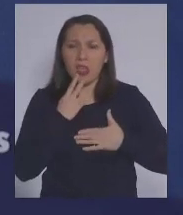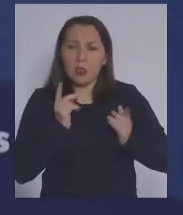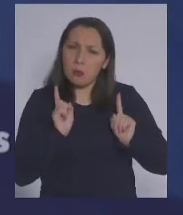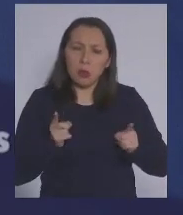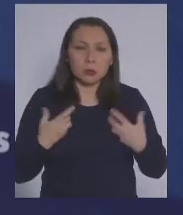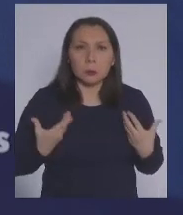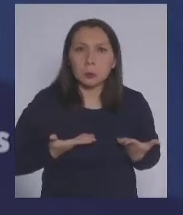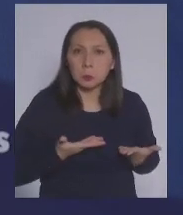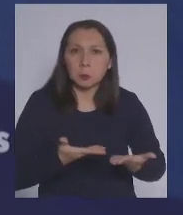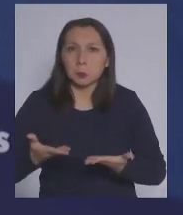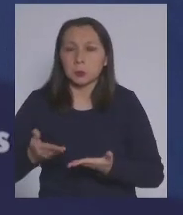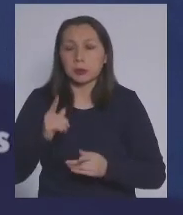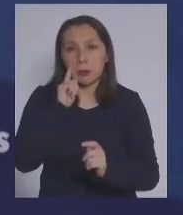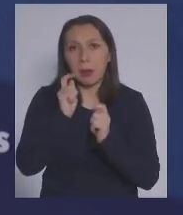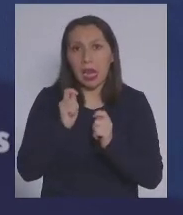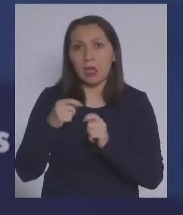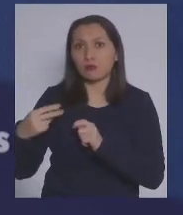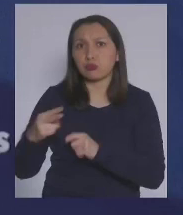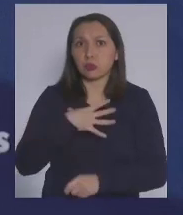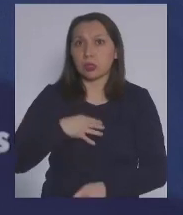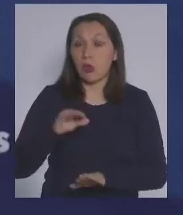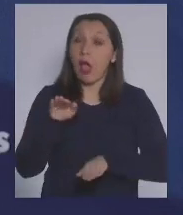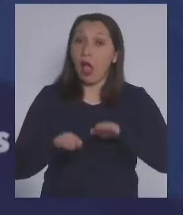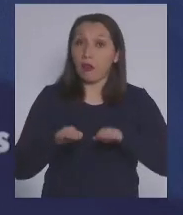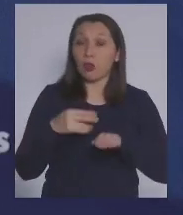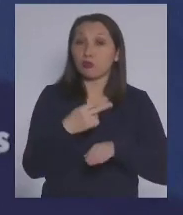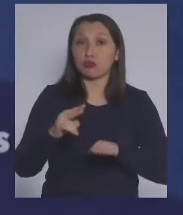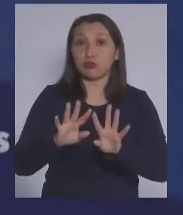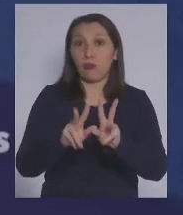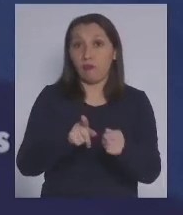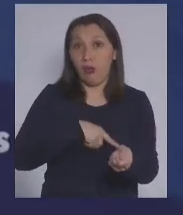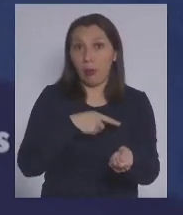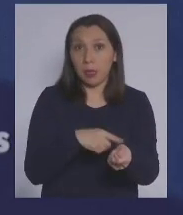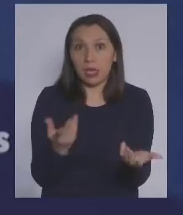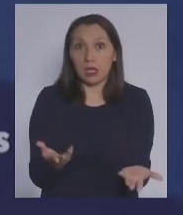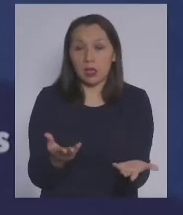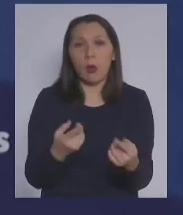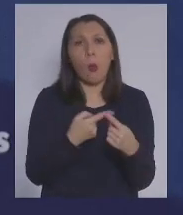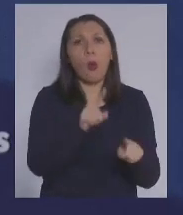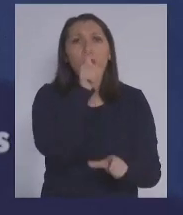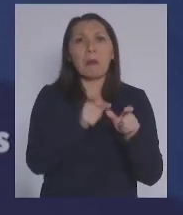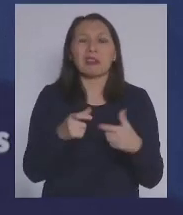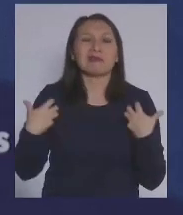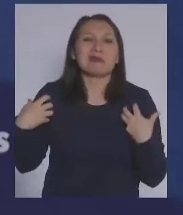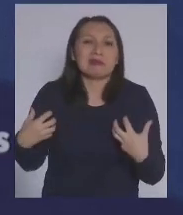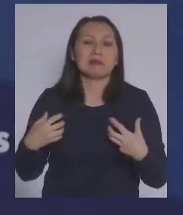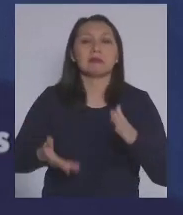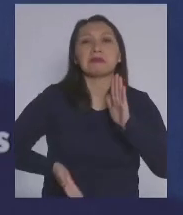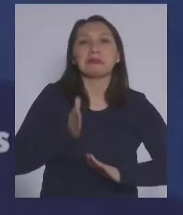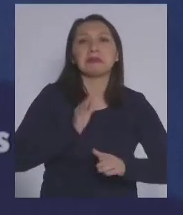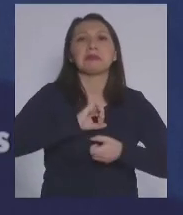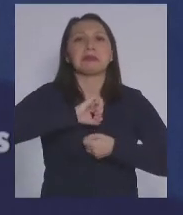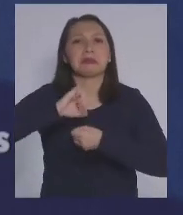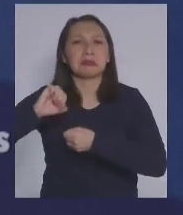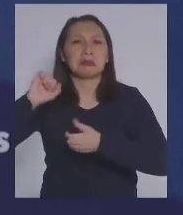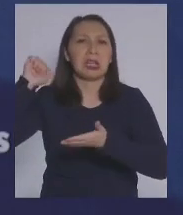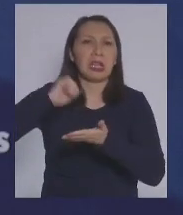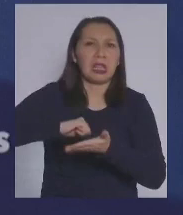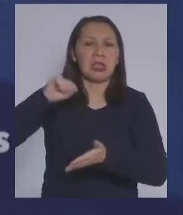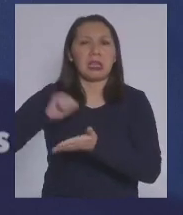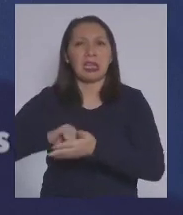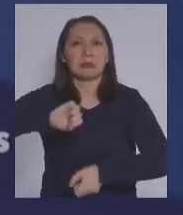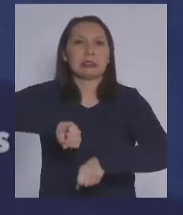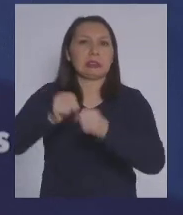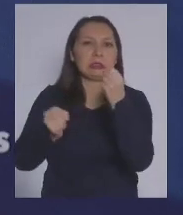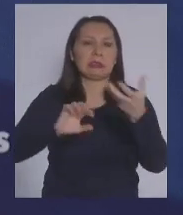poniendo en peligro la vida de sus hijos a veces sus familiares otros salen a protestar destruyen